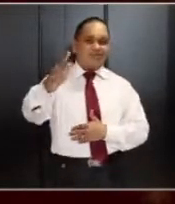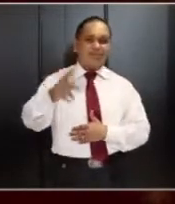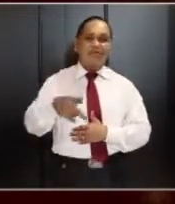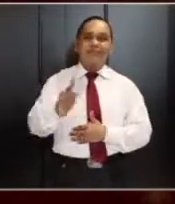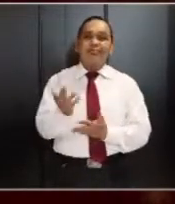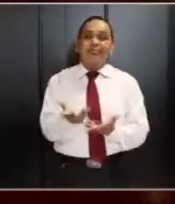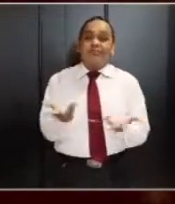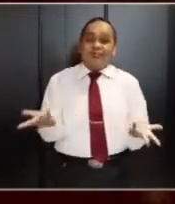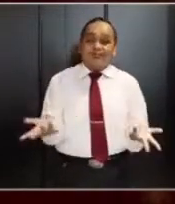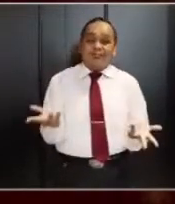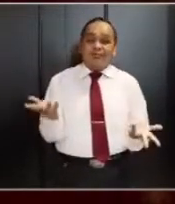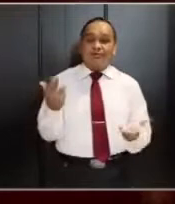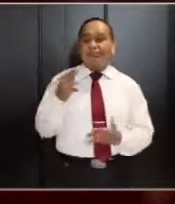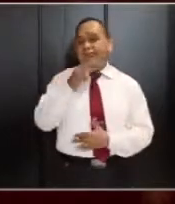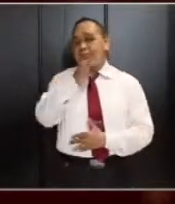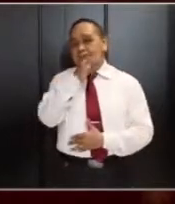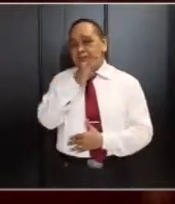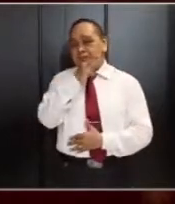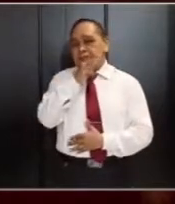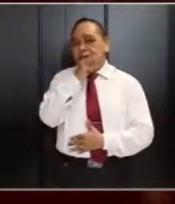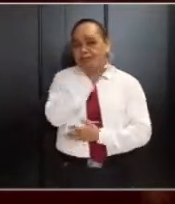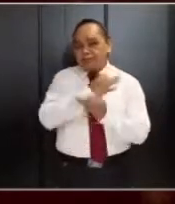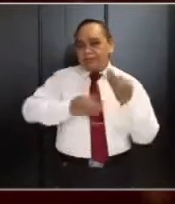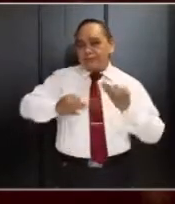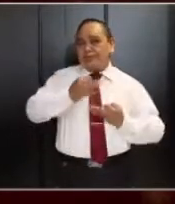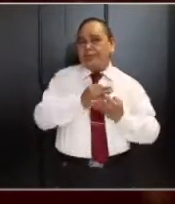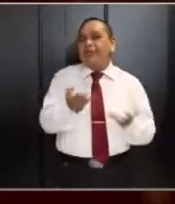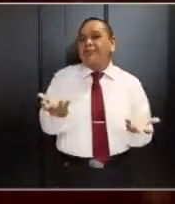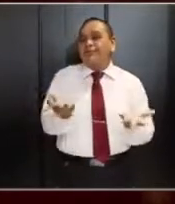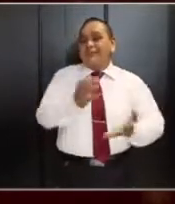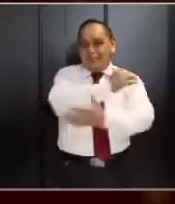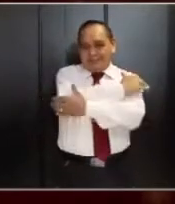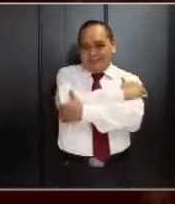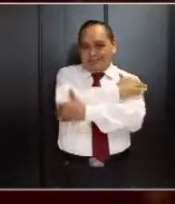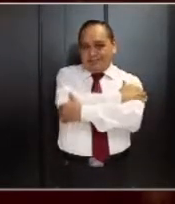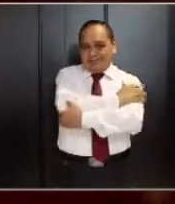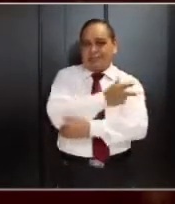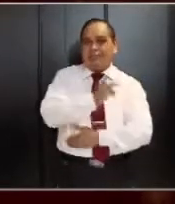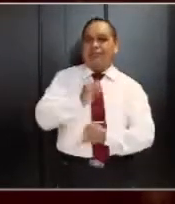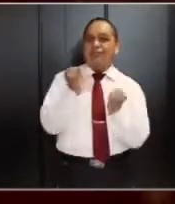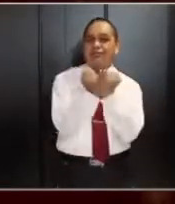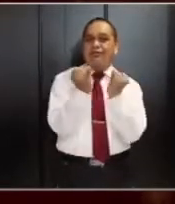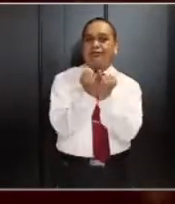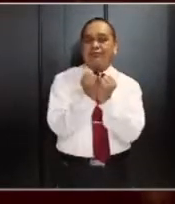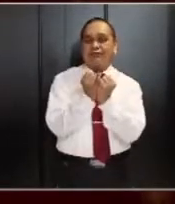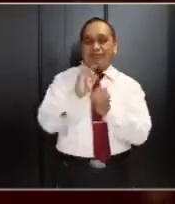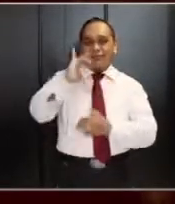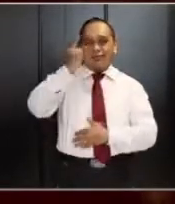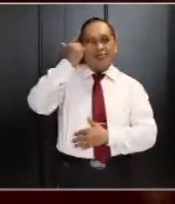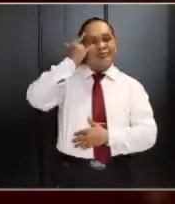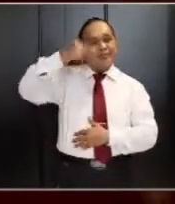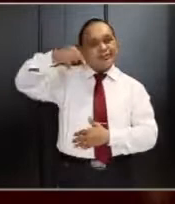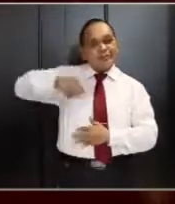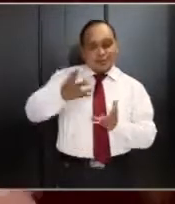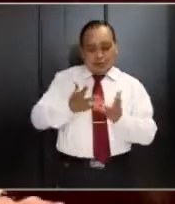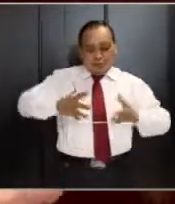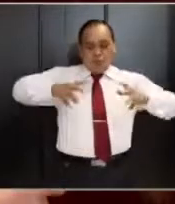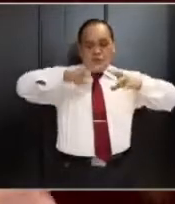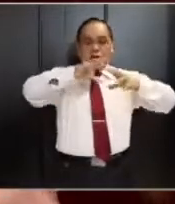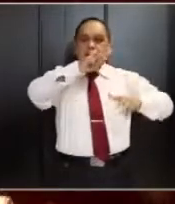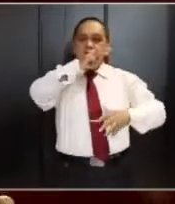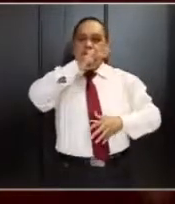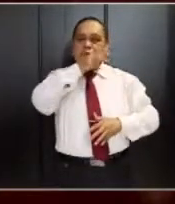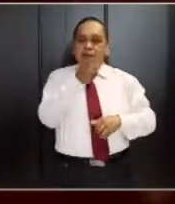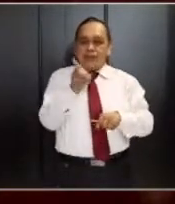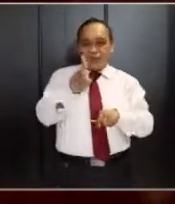eso hay que felicitar a todas las madres de Campeche y a todas las madres de esta tierra. Gracias por el día de hoy, que